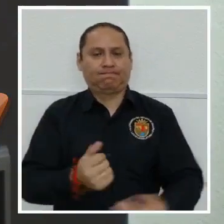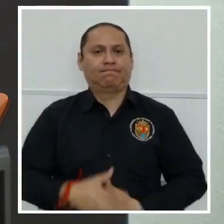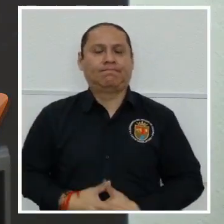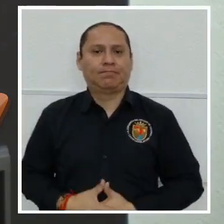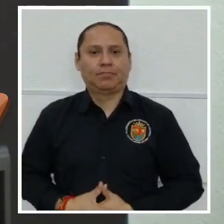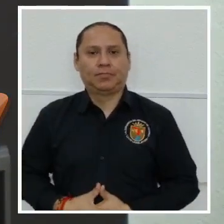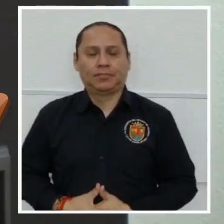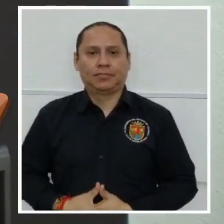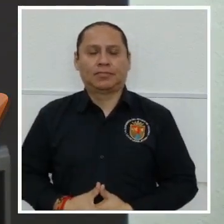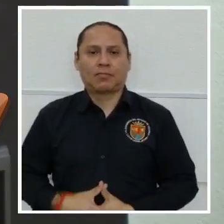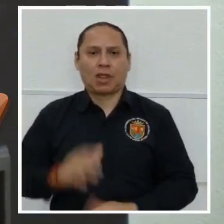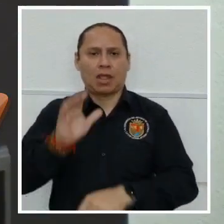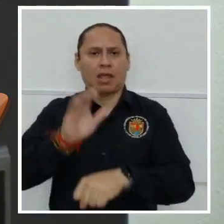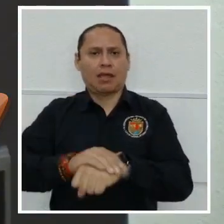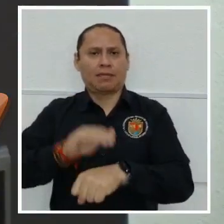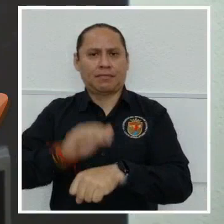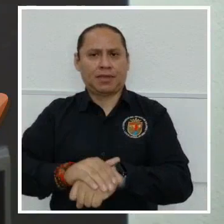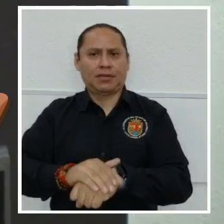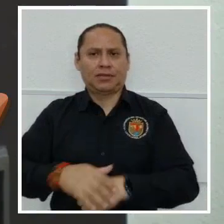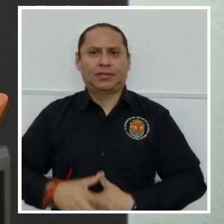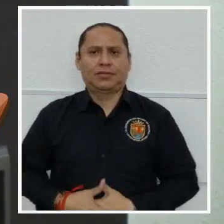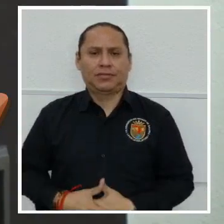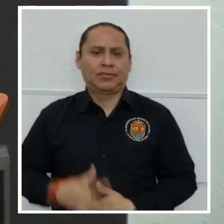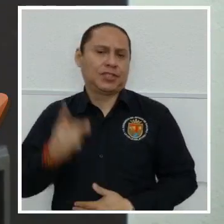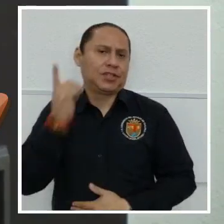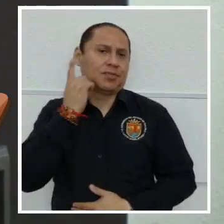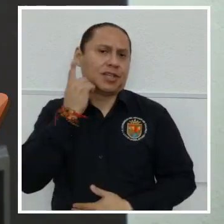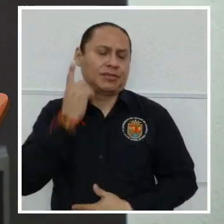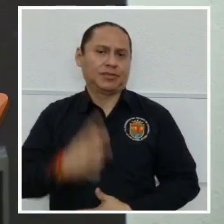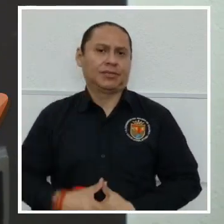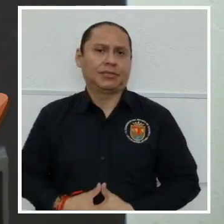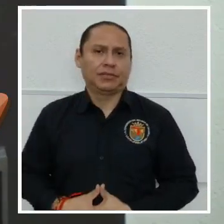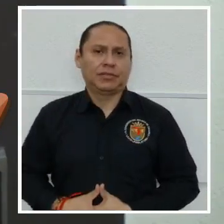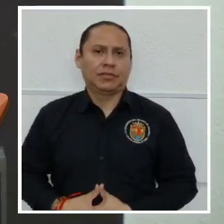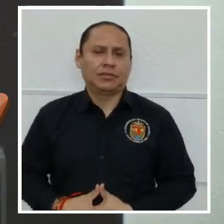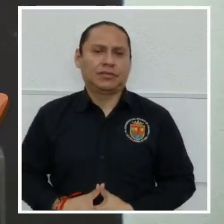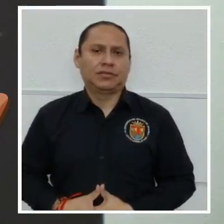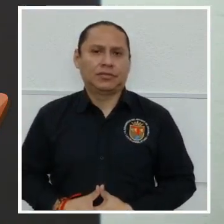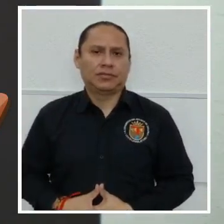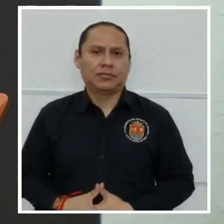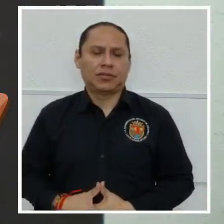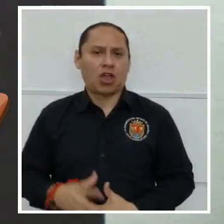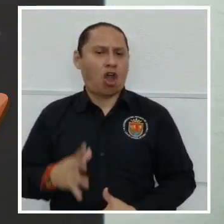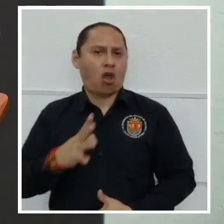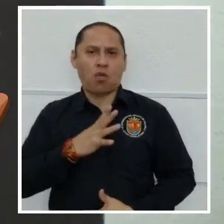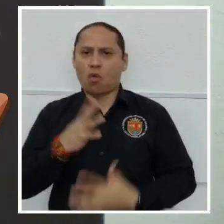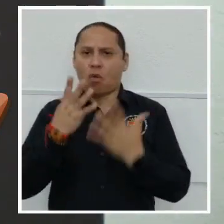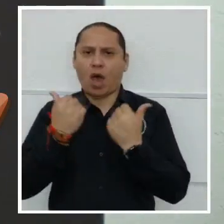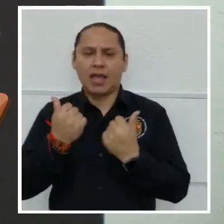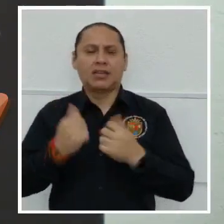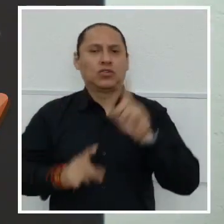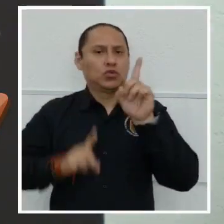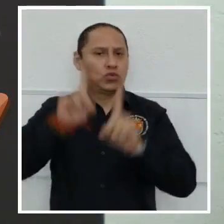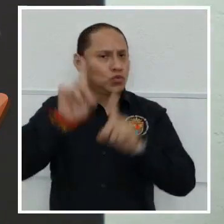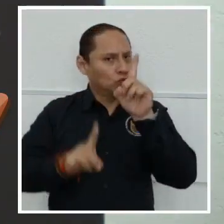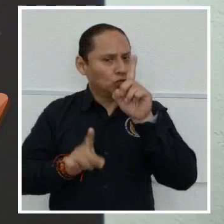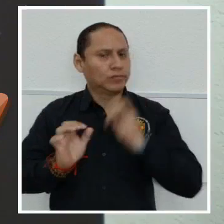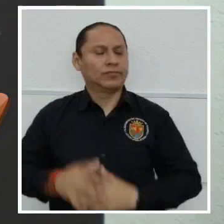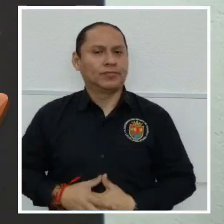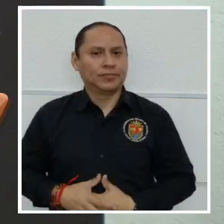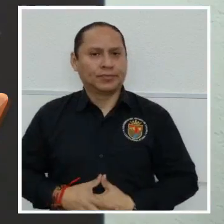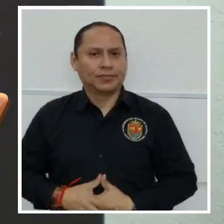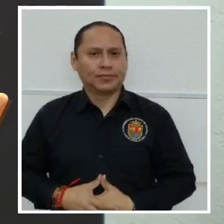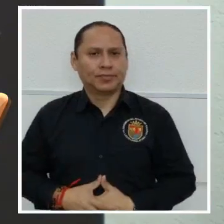compañeros Amigas y amigos Diputados no tengo duda de que